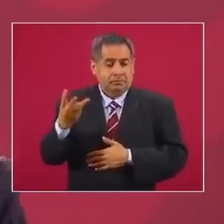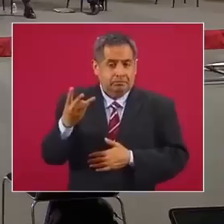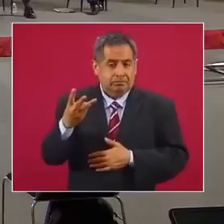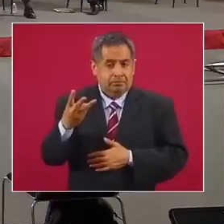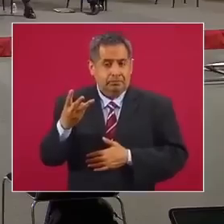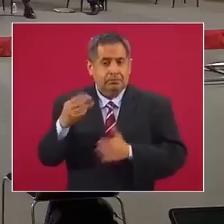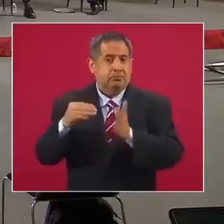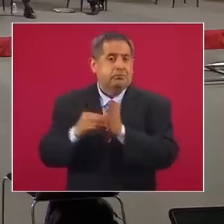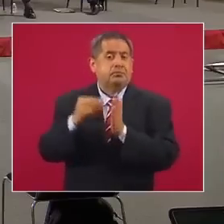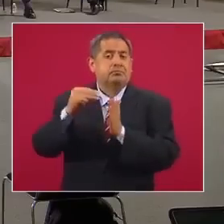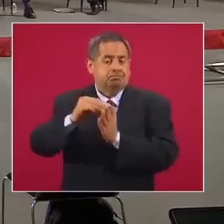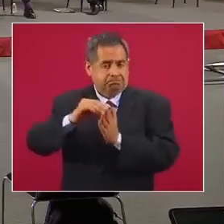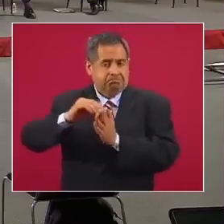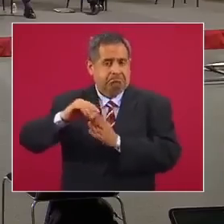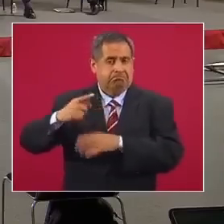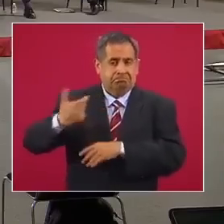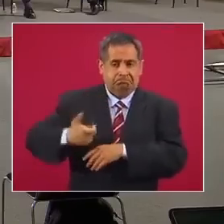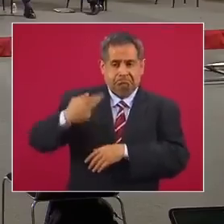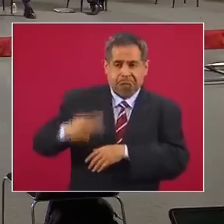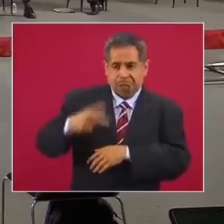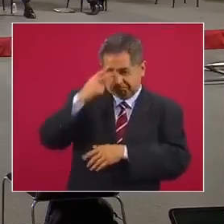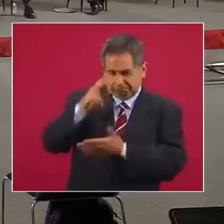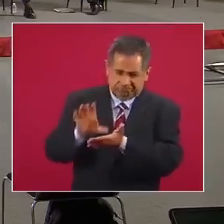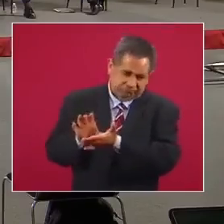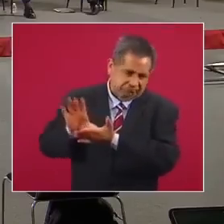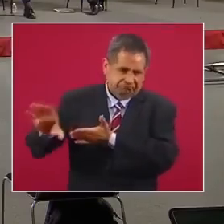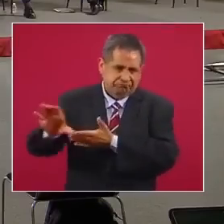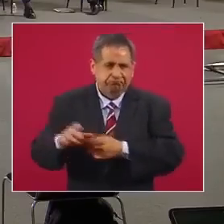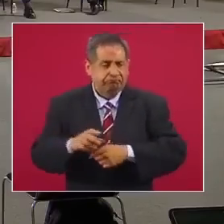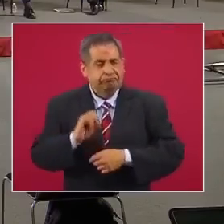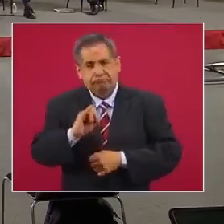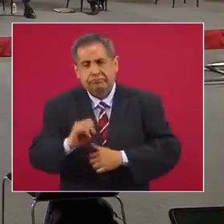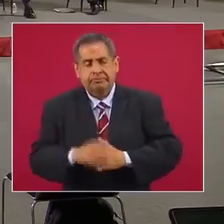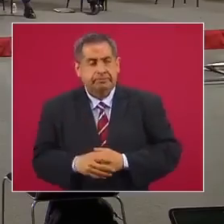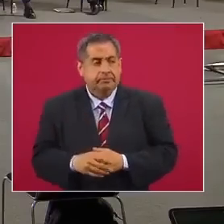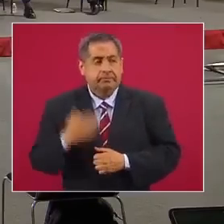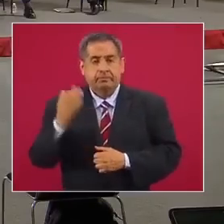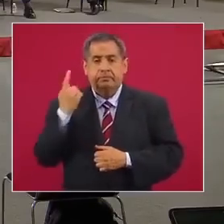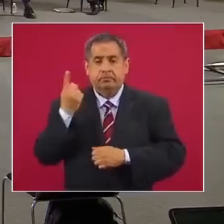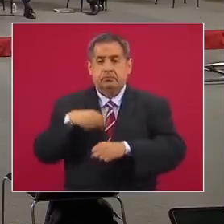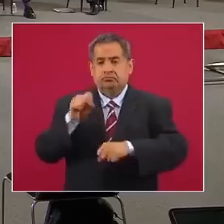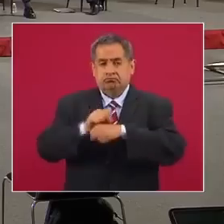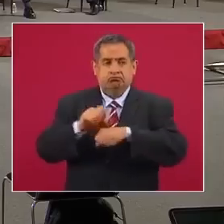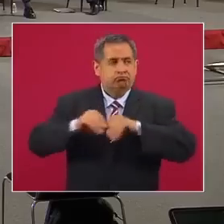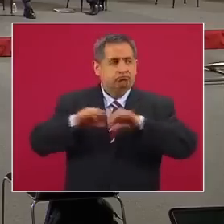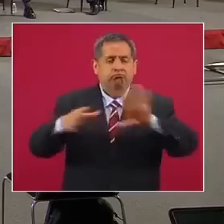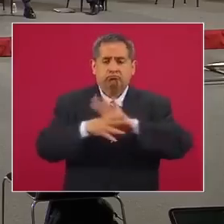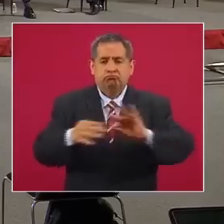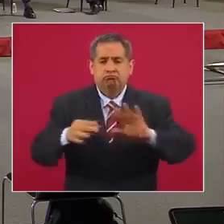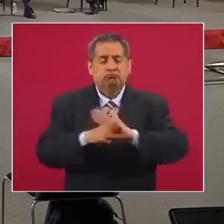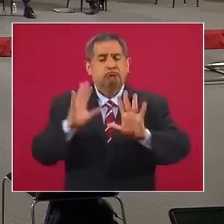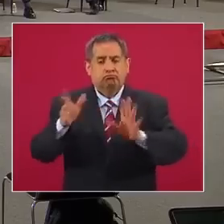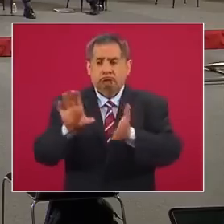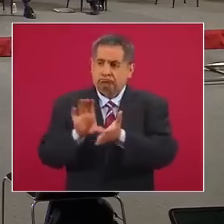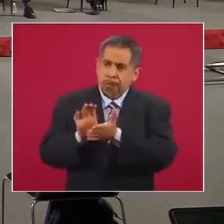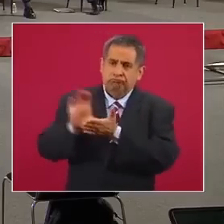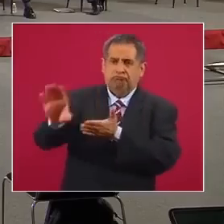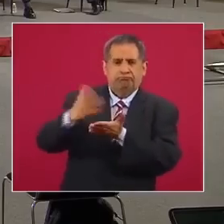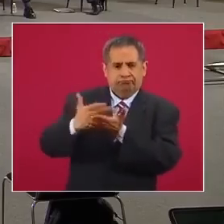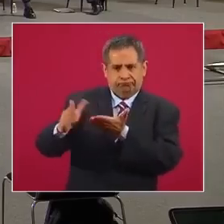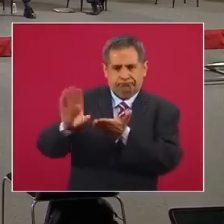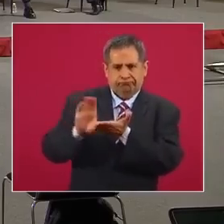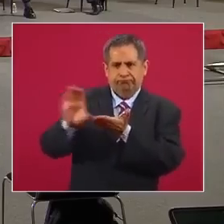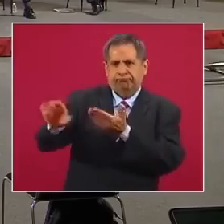35.153 millones de pesos. Como fue dado a conocer la semana pasada, hicimos el primer pago de un anticipo